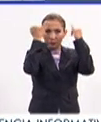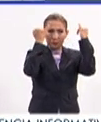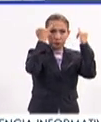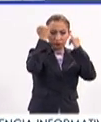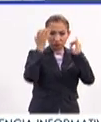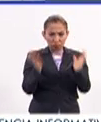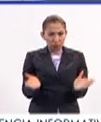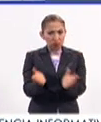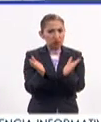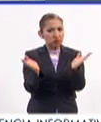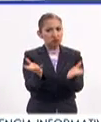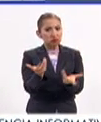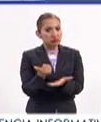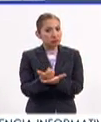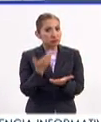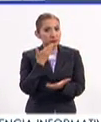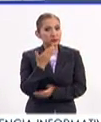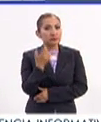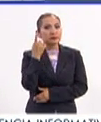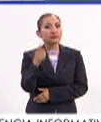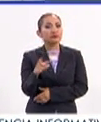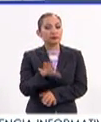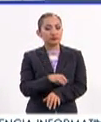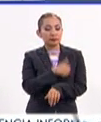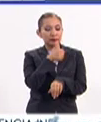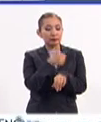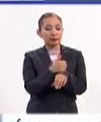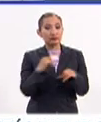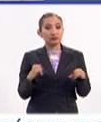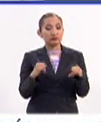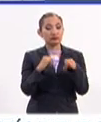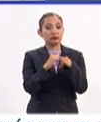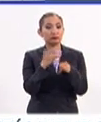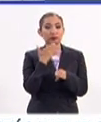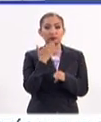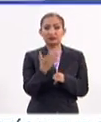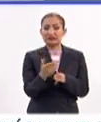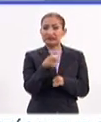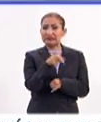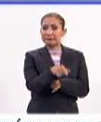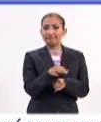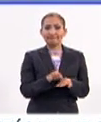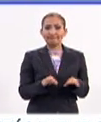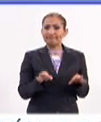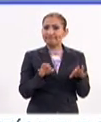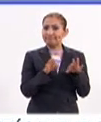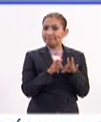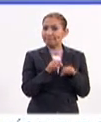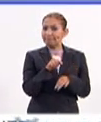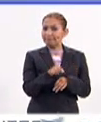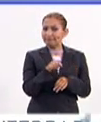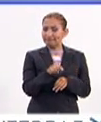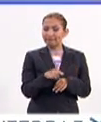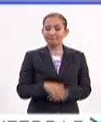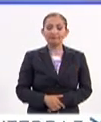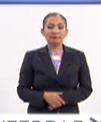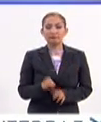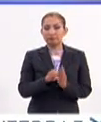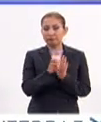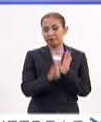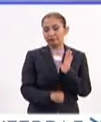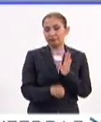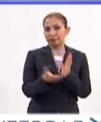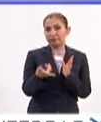enorme empuje para fundar instituciones sumamente cruciales e importantes. Entre ellas,